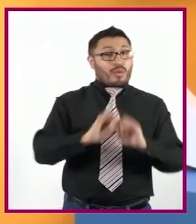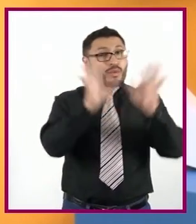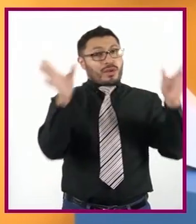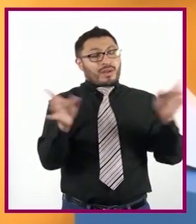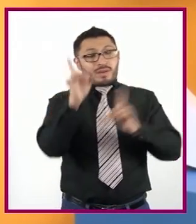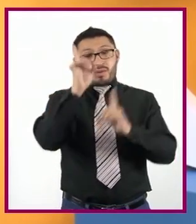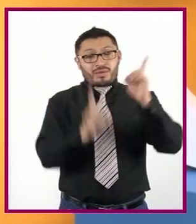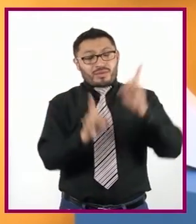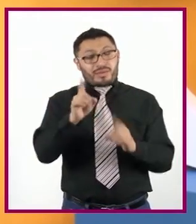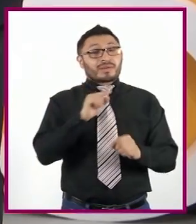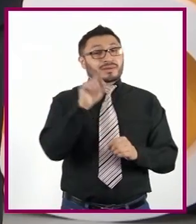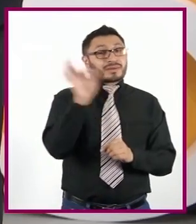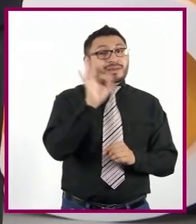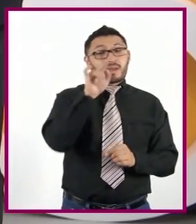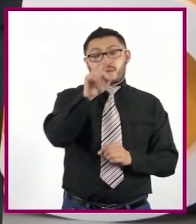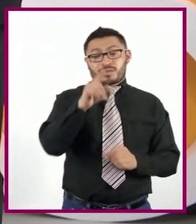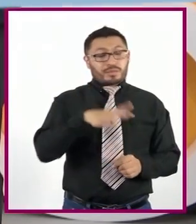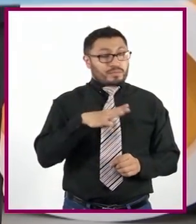dudas que pudieran tener.